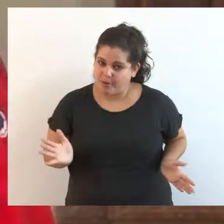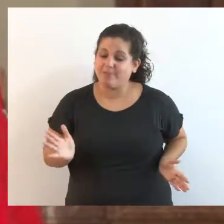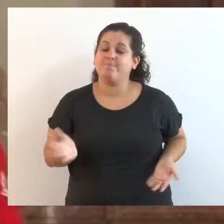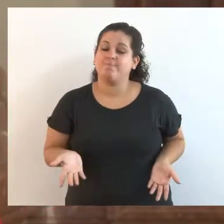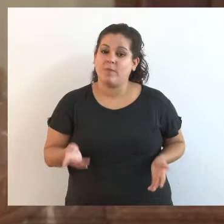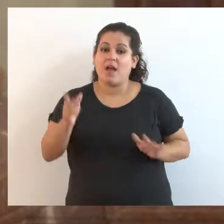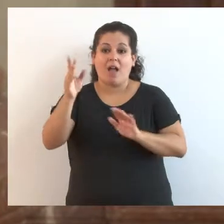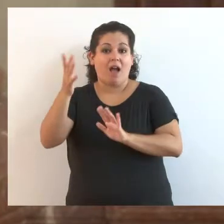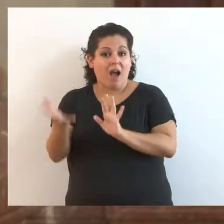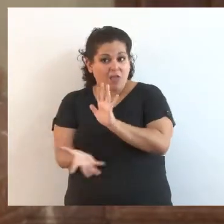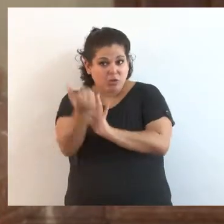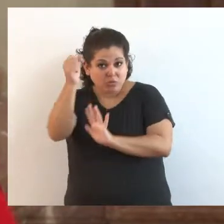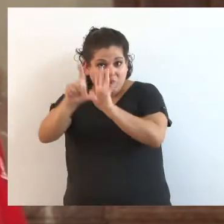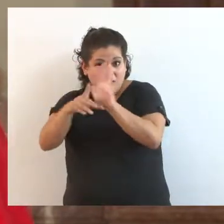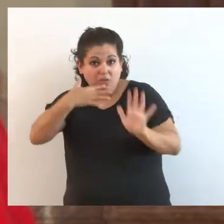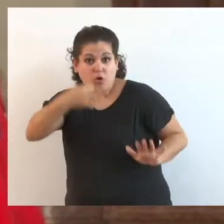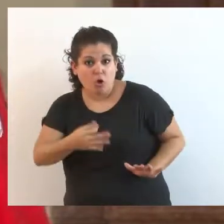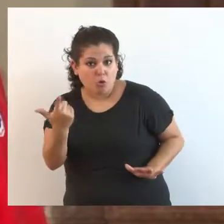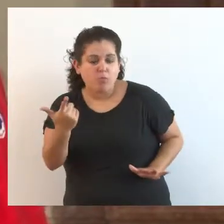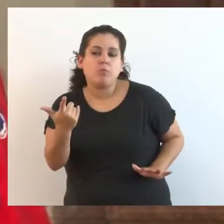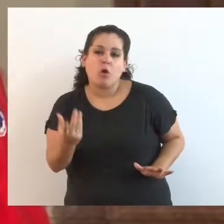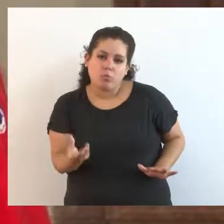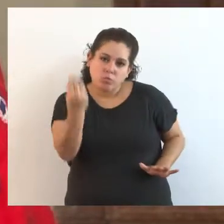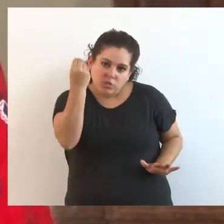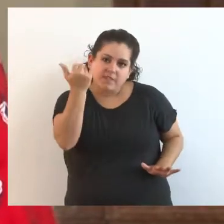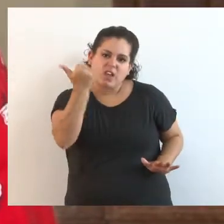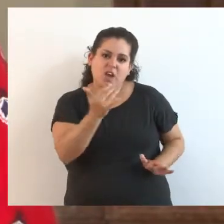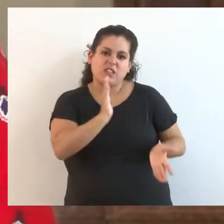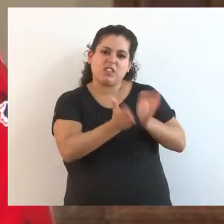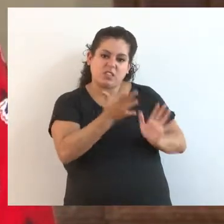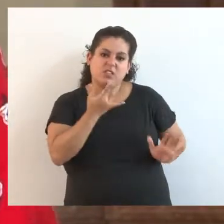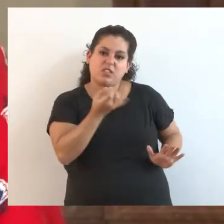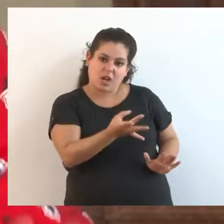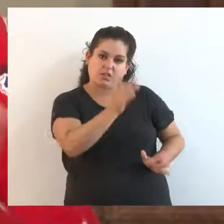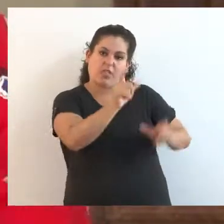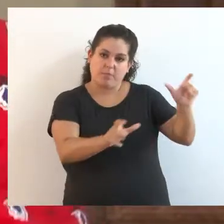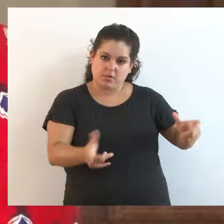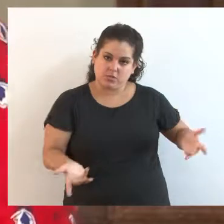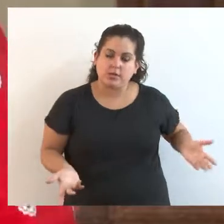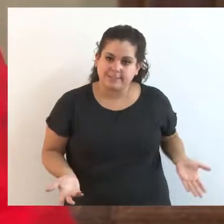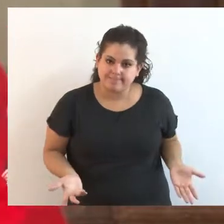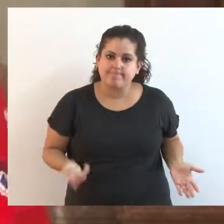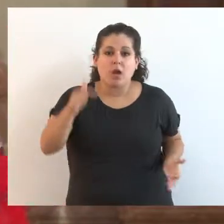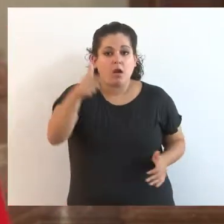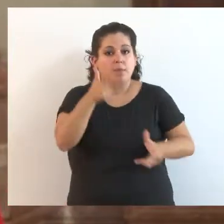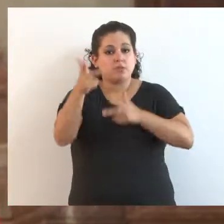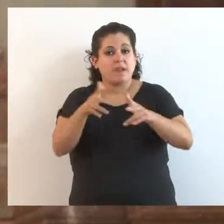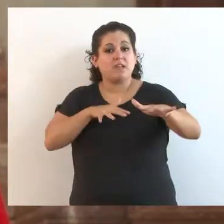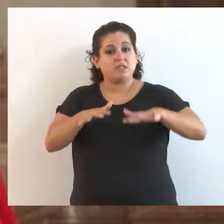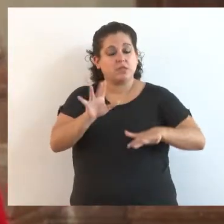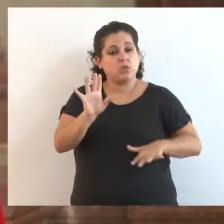marco de estas adopciones ilegales se llega a veces a la trata de personas. Así que vamos a hablar de